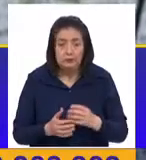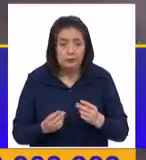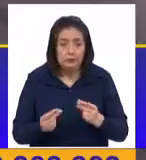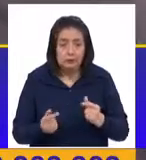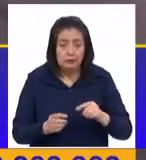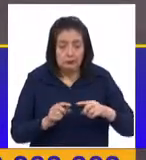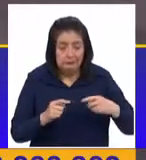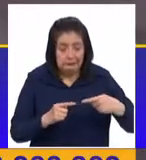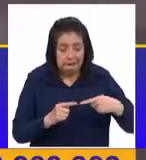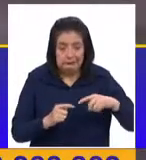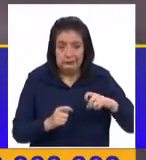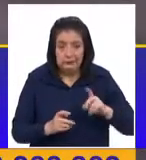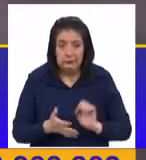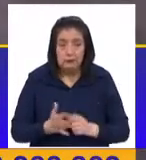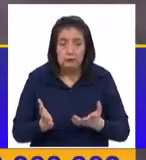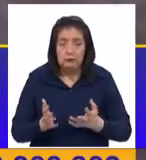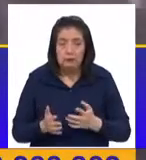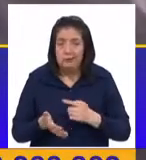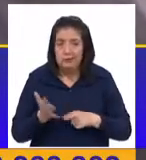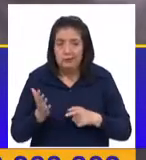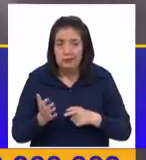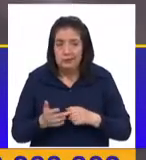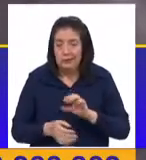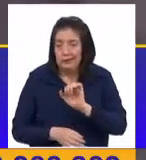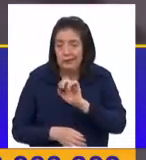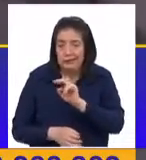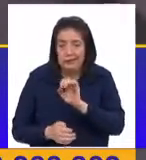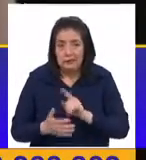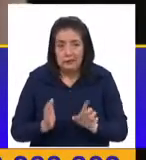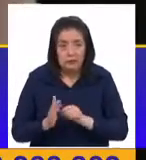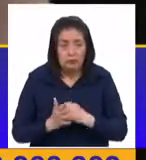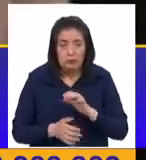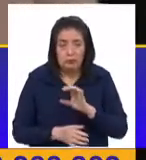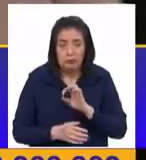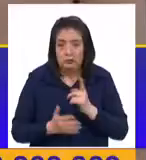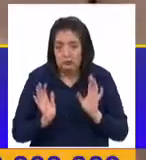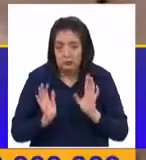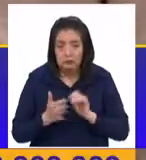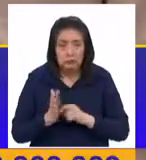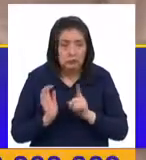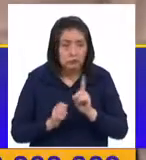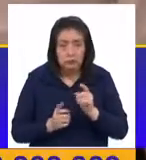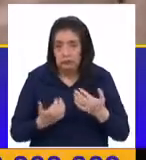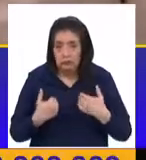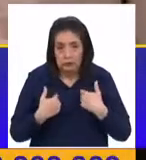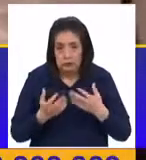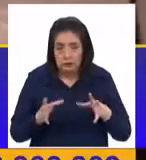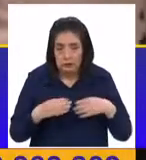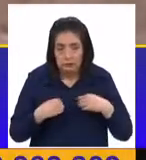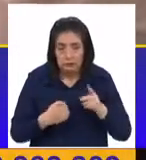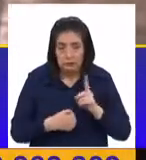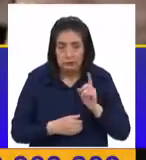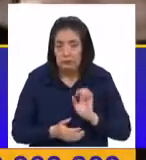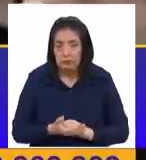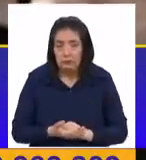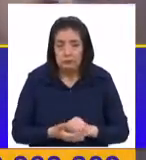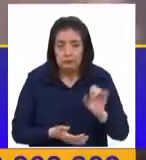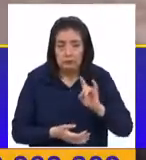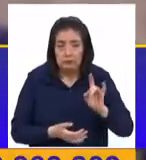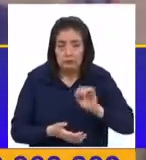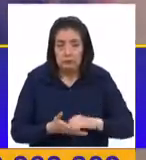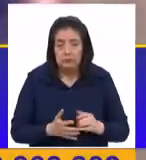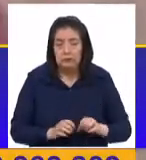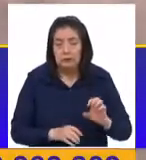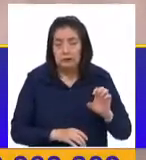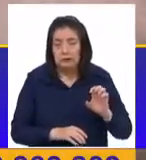rápidos de anticuerpos, pruebas rápidas de detección de antígeno o serologías de alto rendimiento, pues aún no se han aceptado su uso en